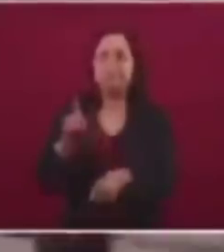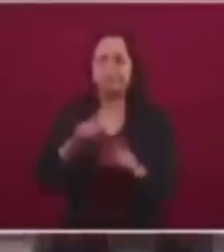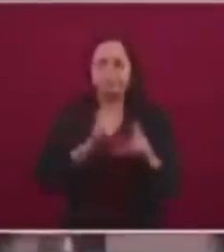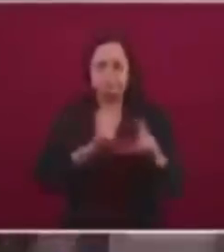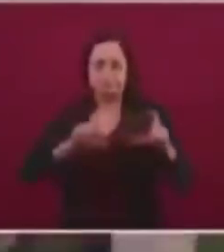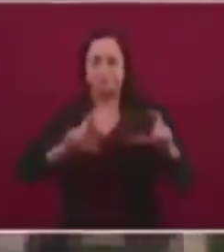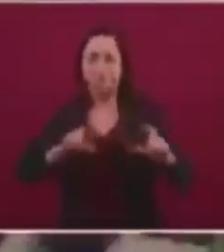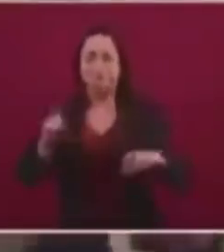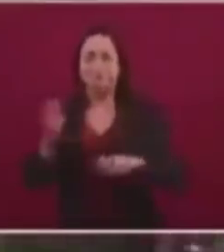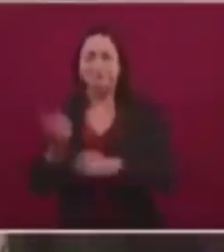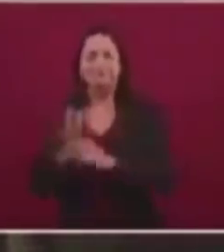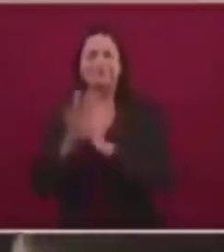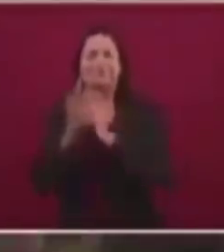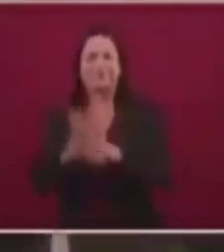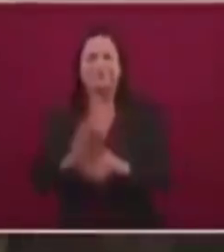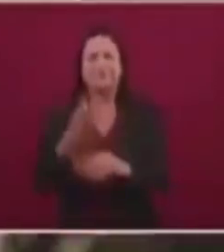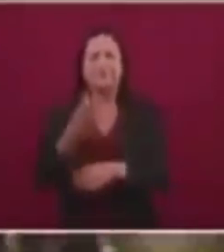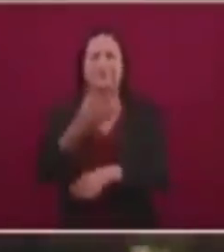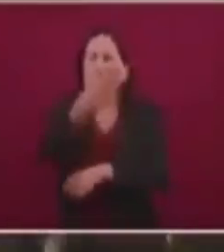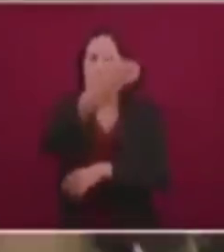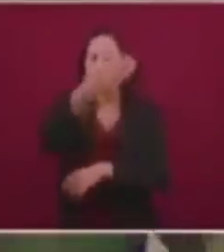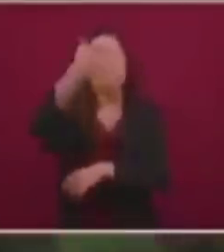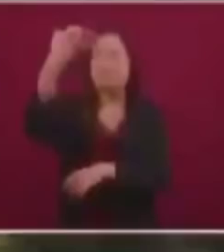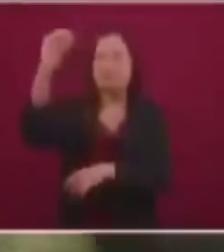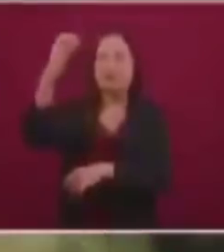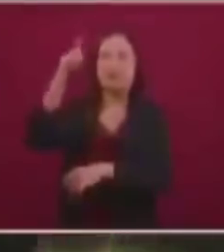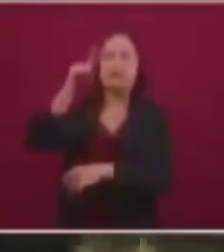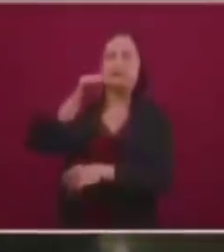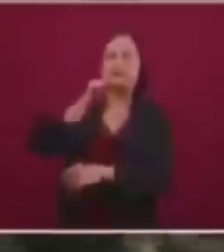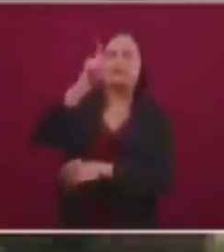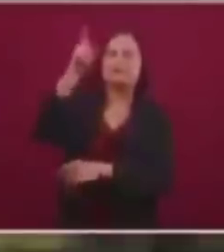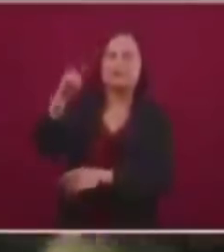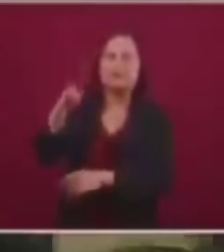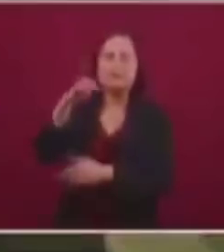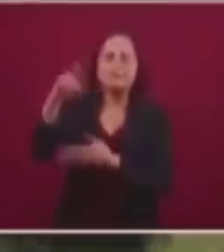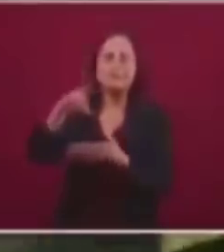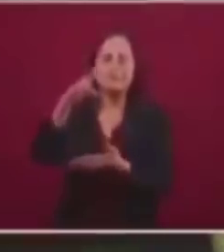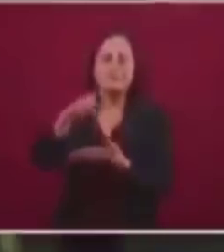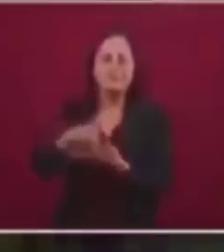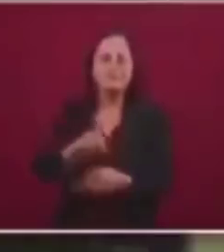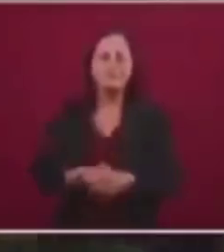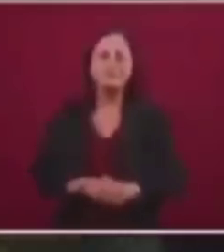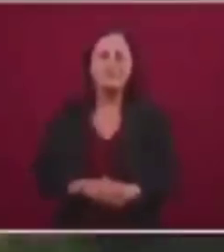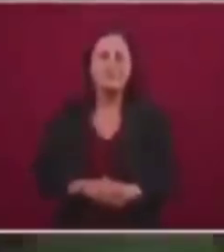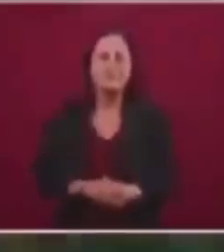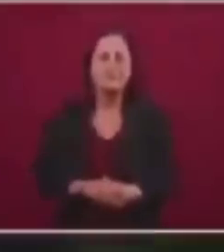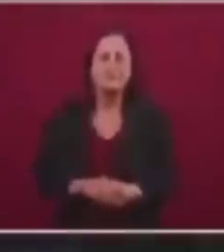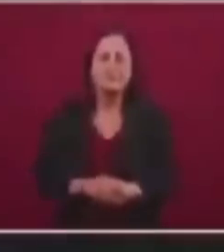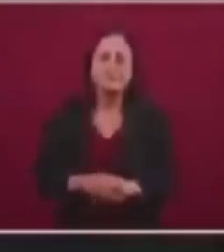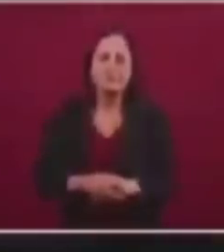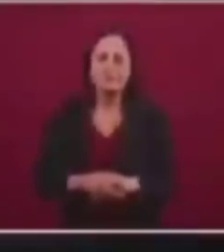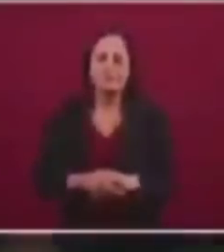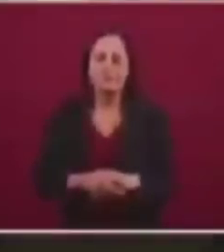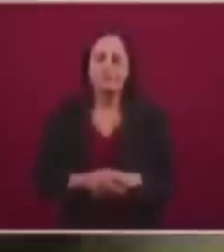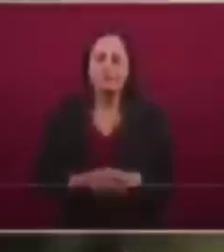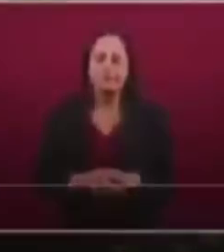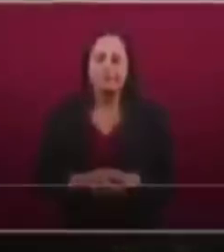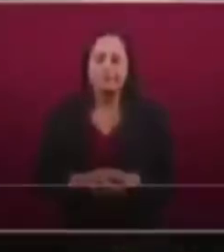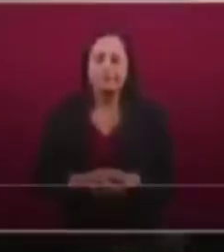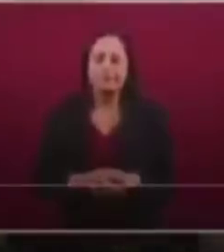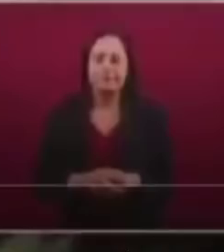El personal que desfila en este contingente porta el uniforme pixelado con acabado inteligente Riftop en